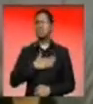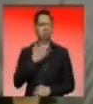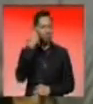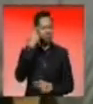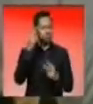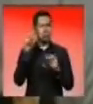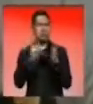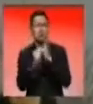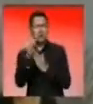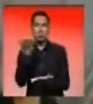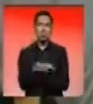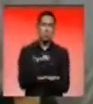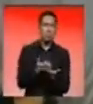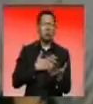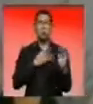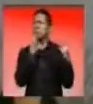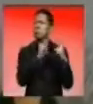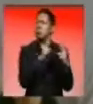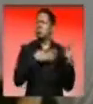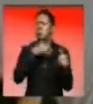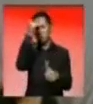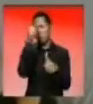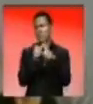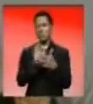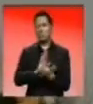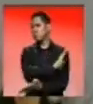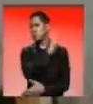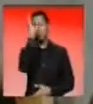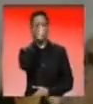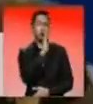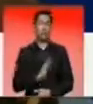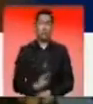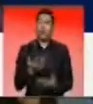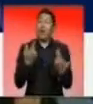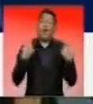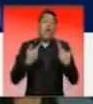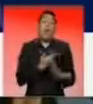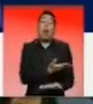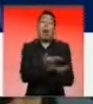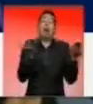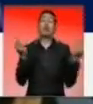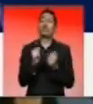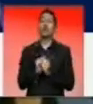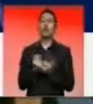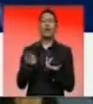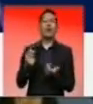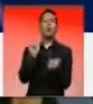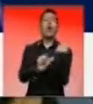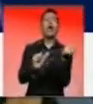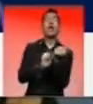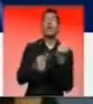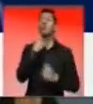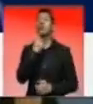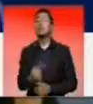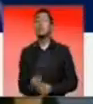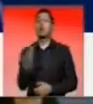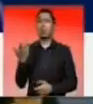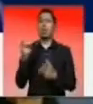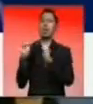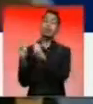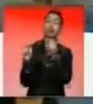Economía y de ahí, hasta donde recuerdo, no los volví a ver. Ya van a sacar supuestamente grabaciones que Fabricio Correa dice que nos ha